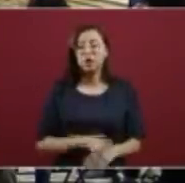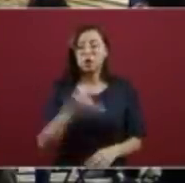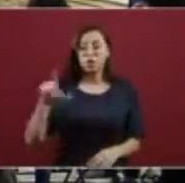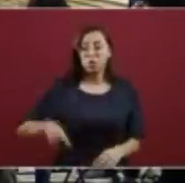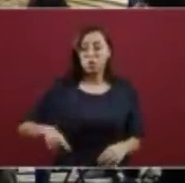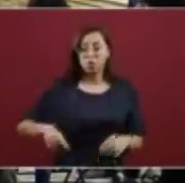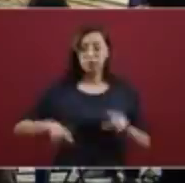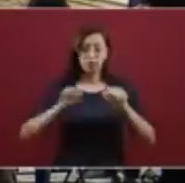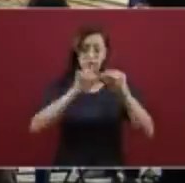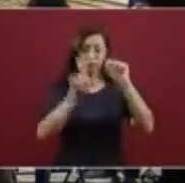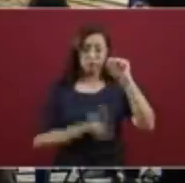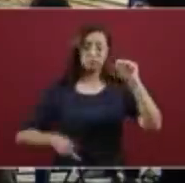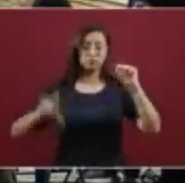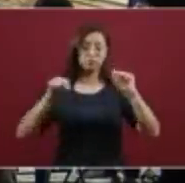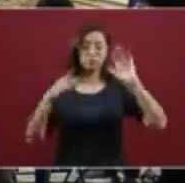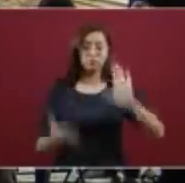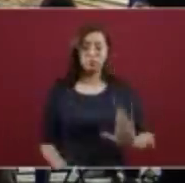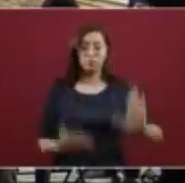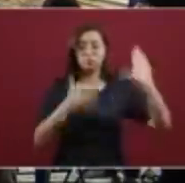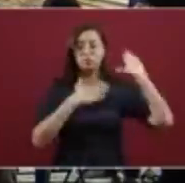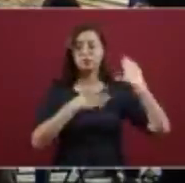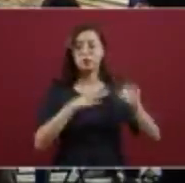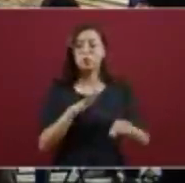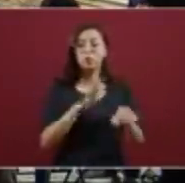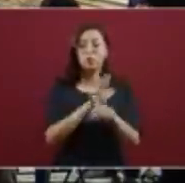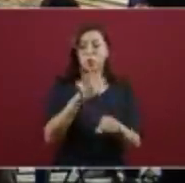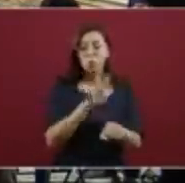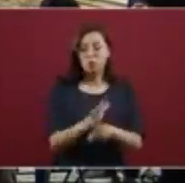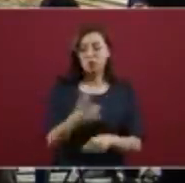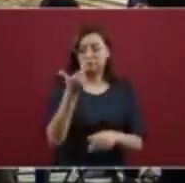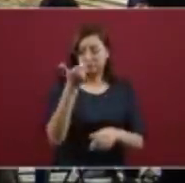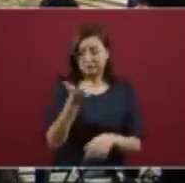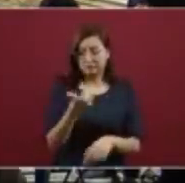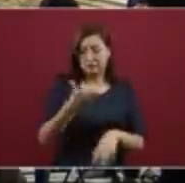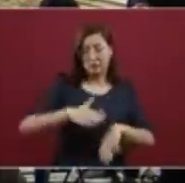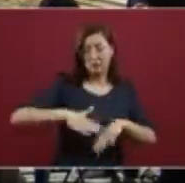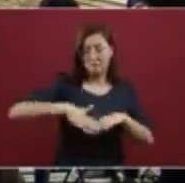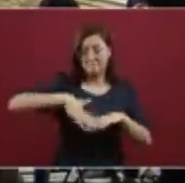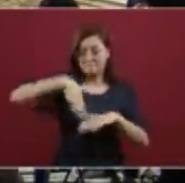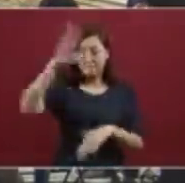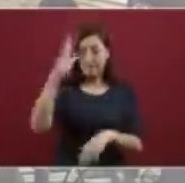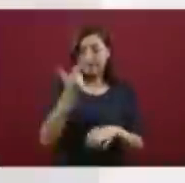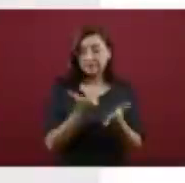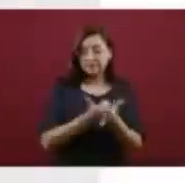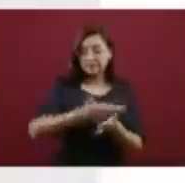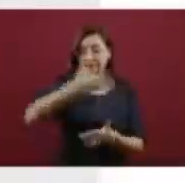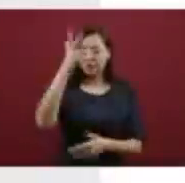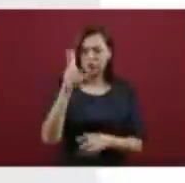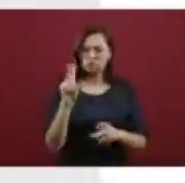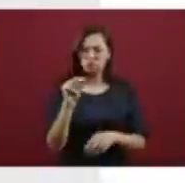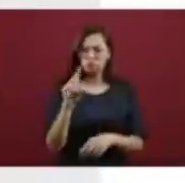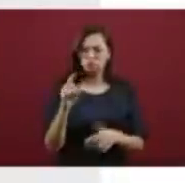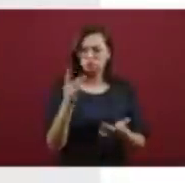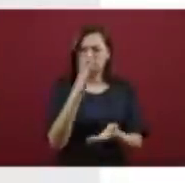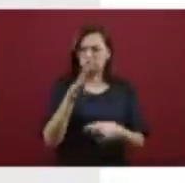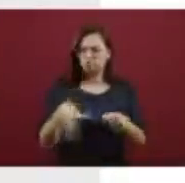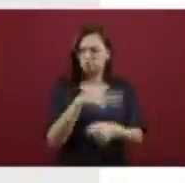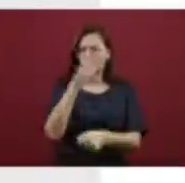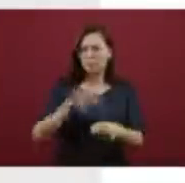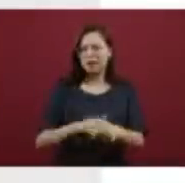la República de no incrementar los precios por arriba de la inflación. De manera